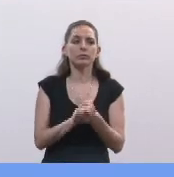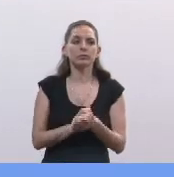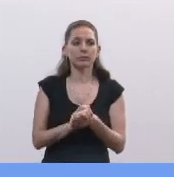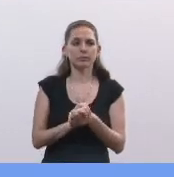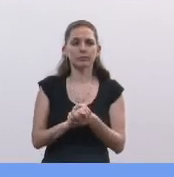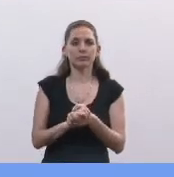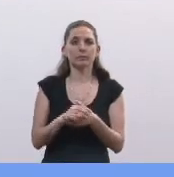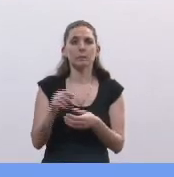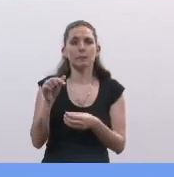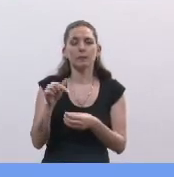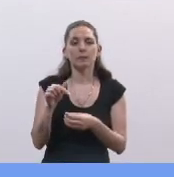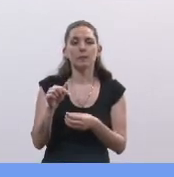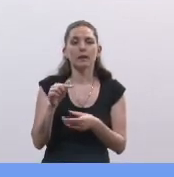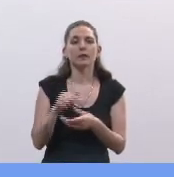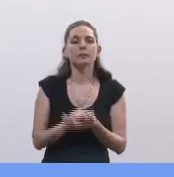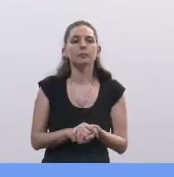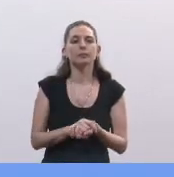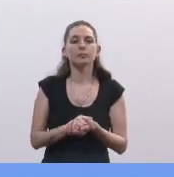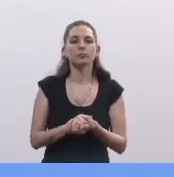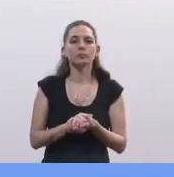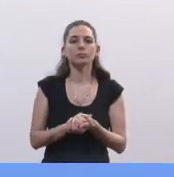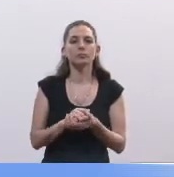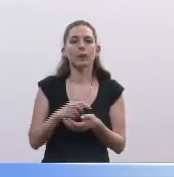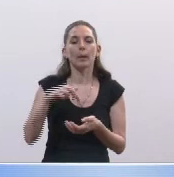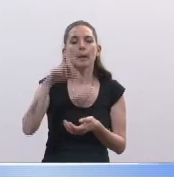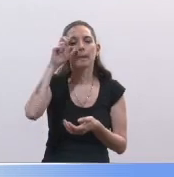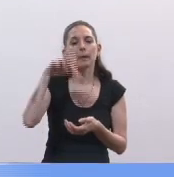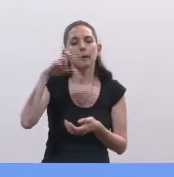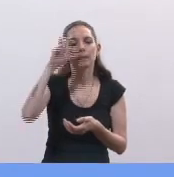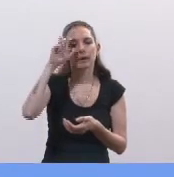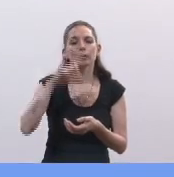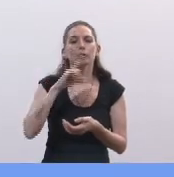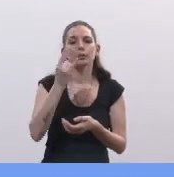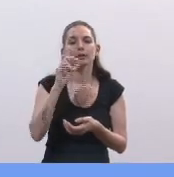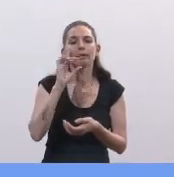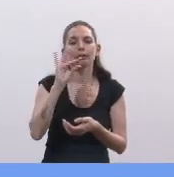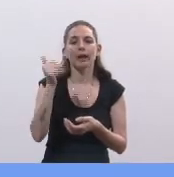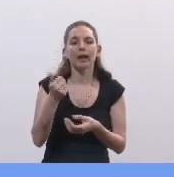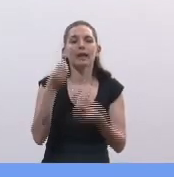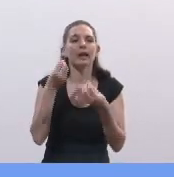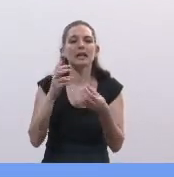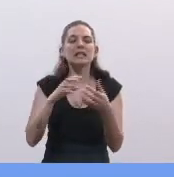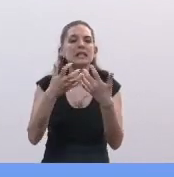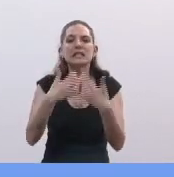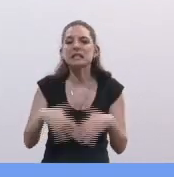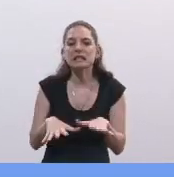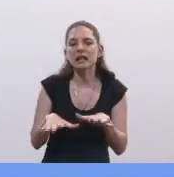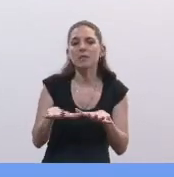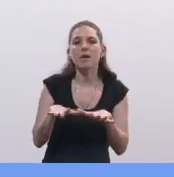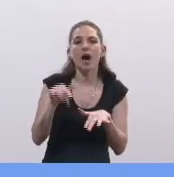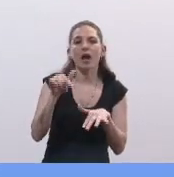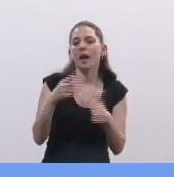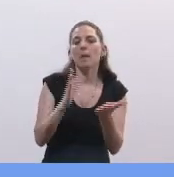vitalicidad. La perpetuidad es monárquico. La perpetuidad no tiene absolutamente nada que ver con el sistema de alternancia que